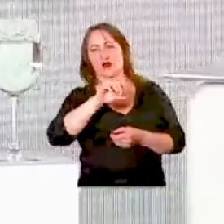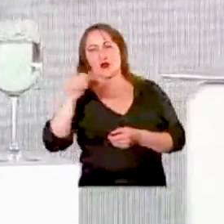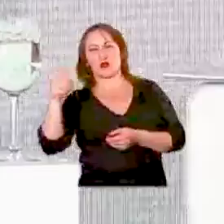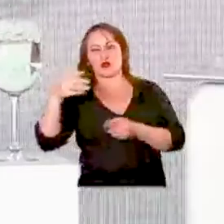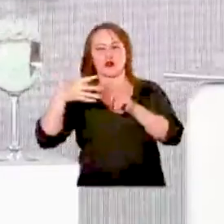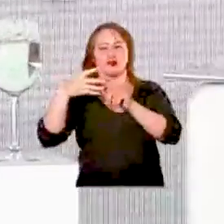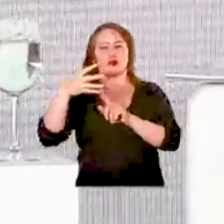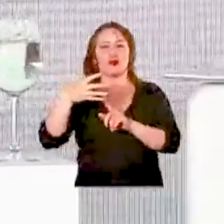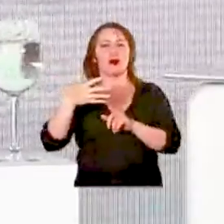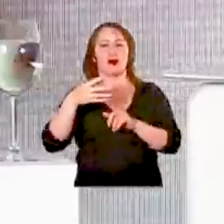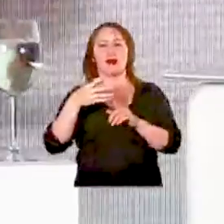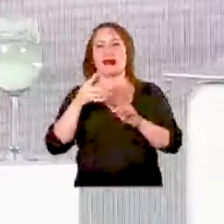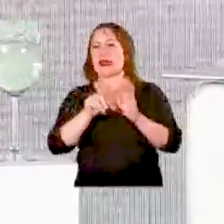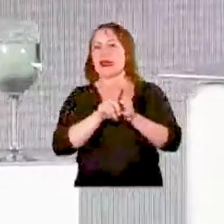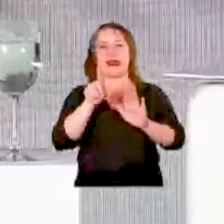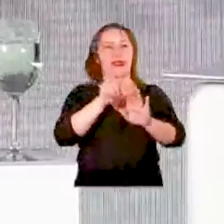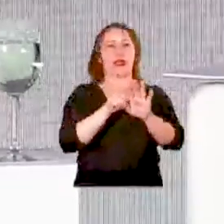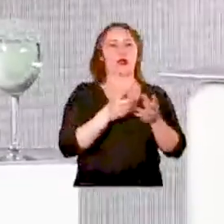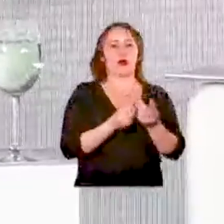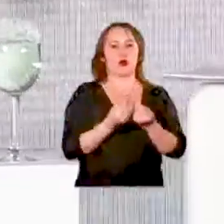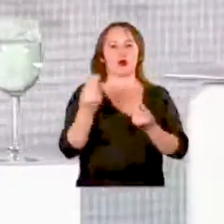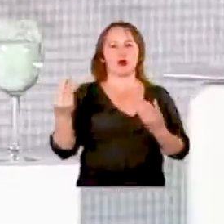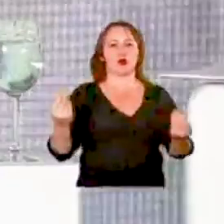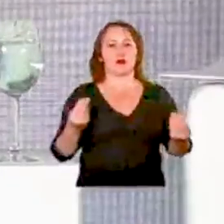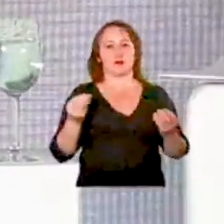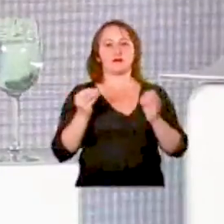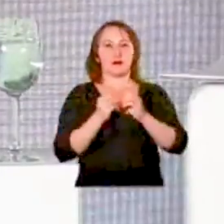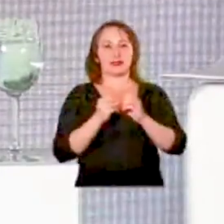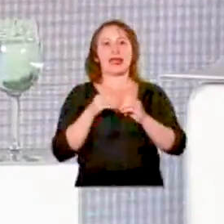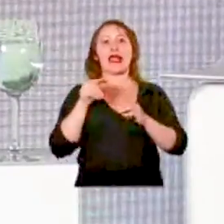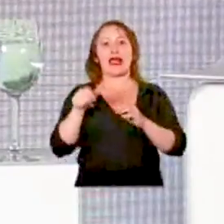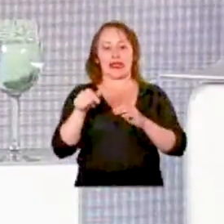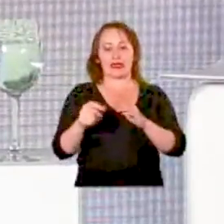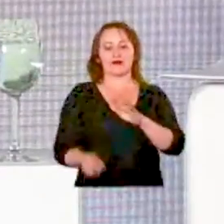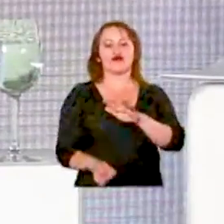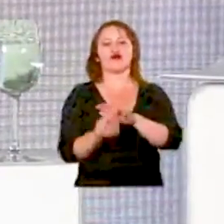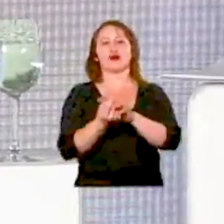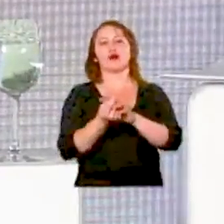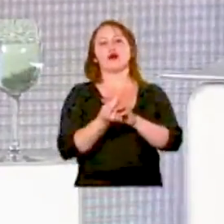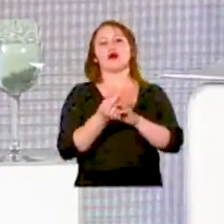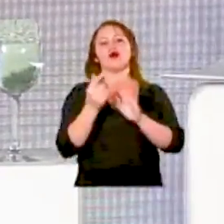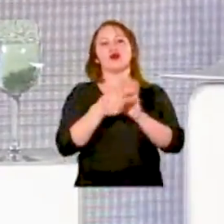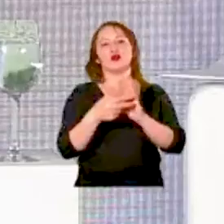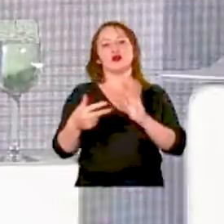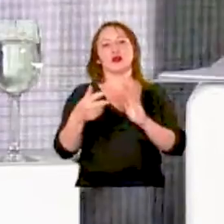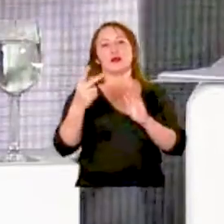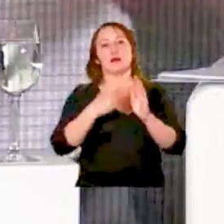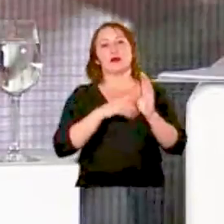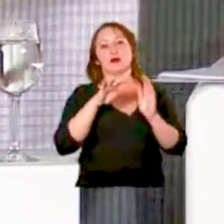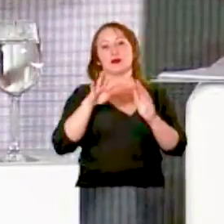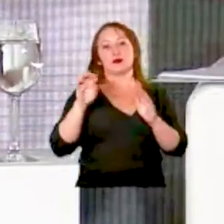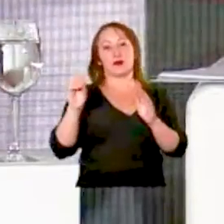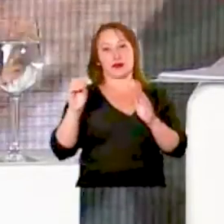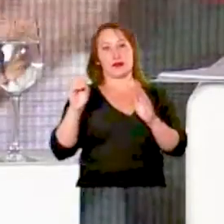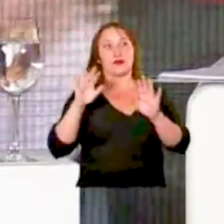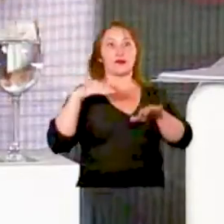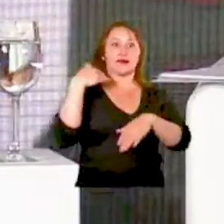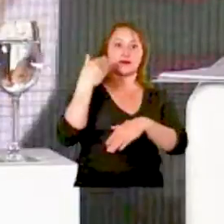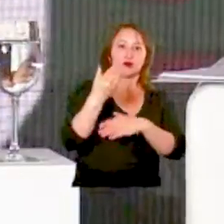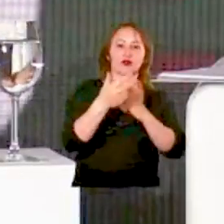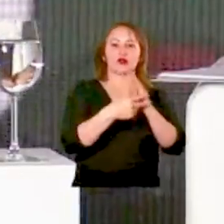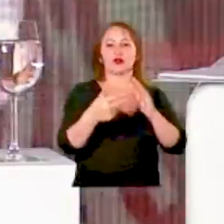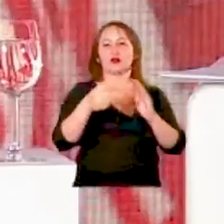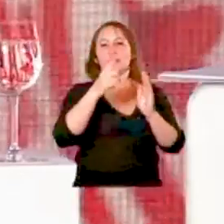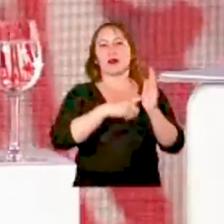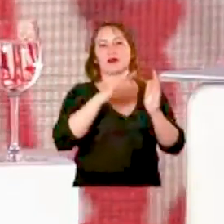más o grupos ilegales más que entraron en la legalidad. Y de ahí nace la Constituyente del 90 y de ahí nace la Constitución del 91 que